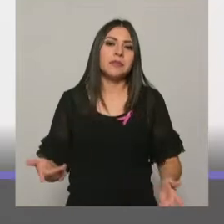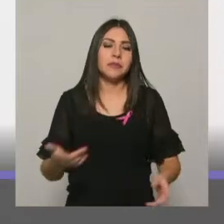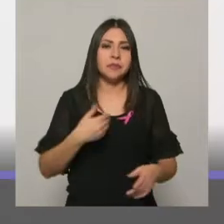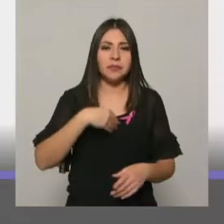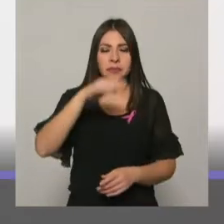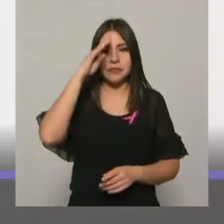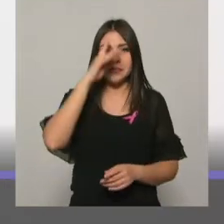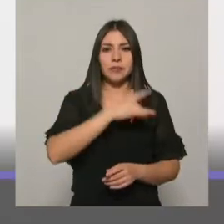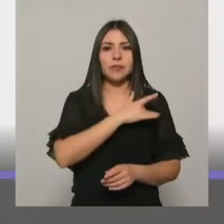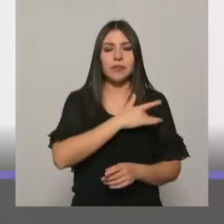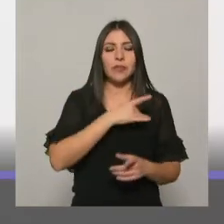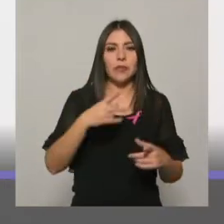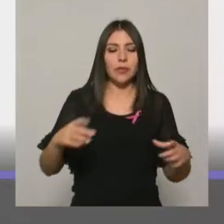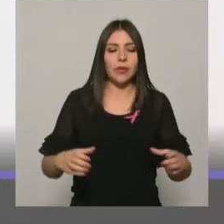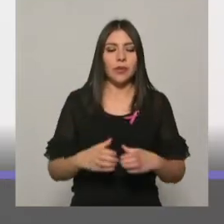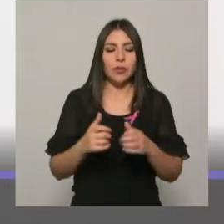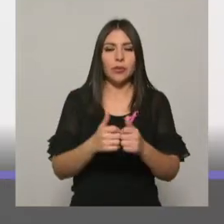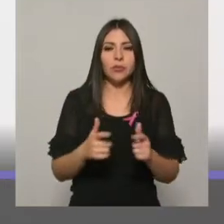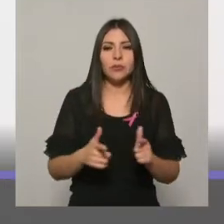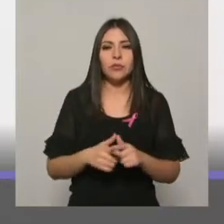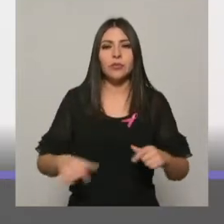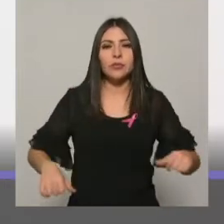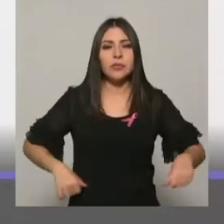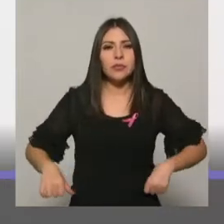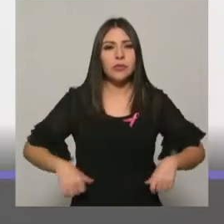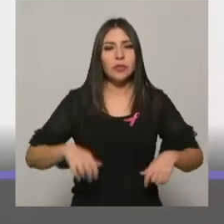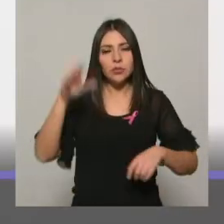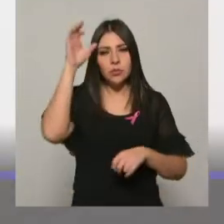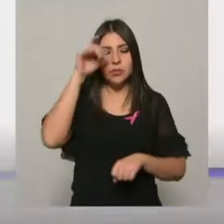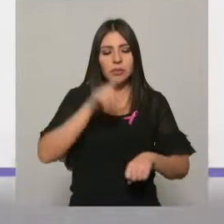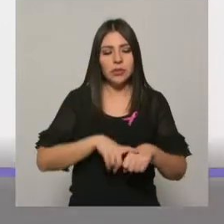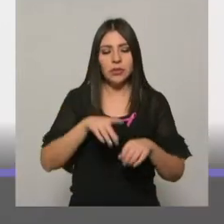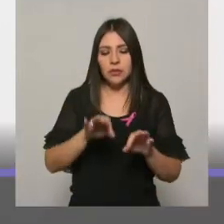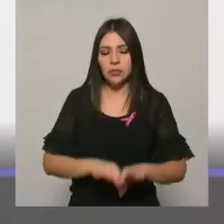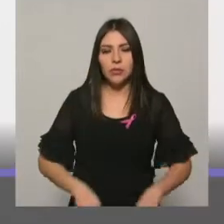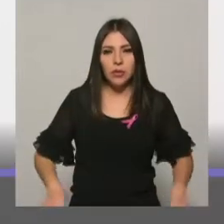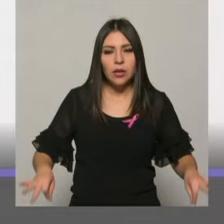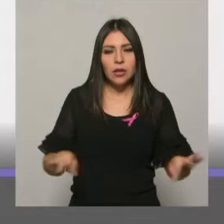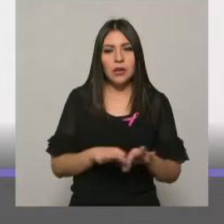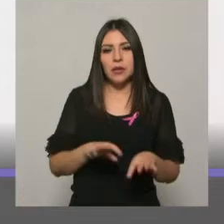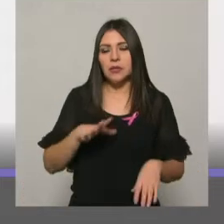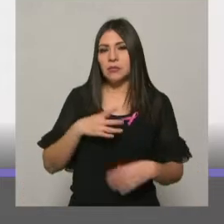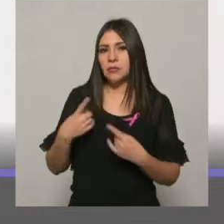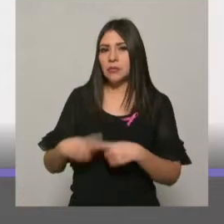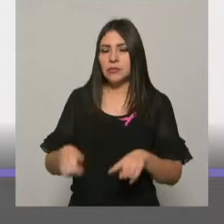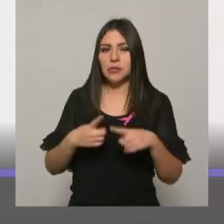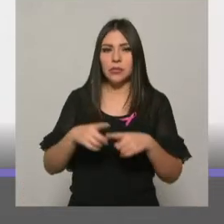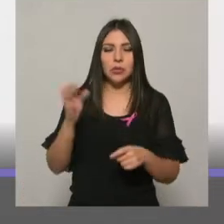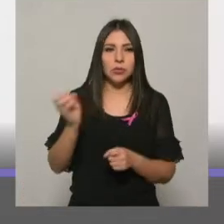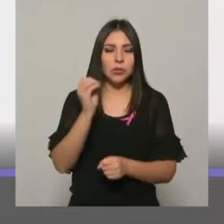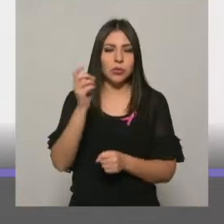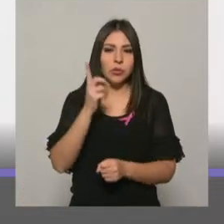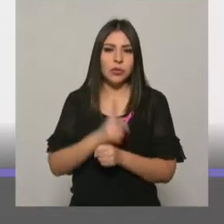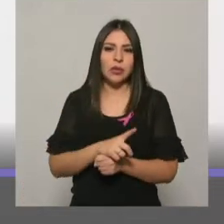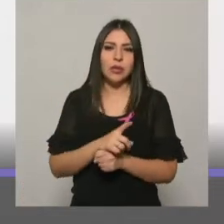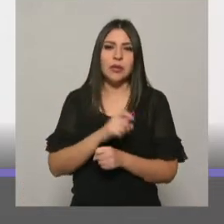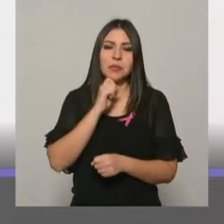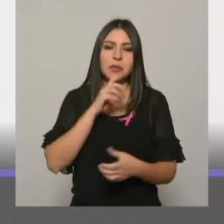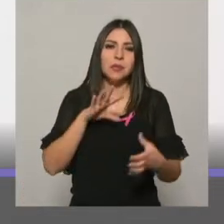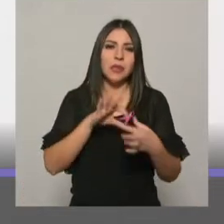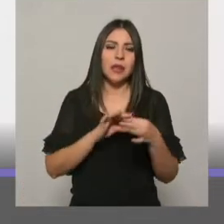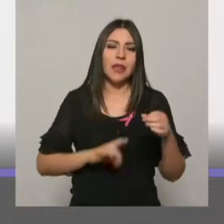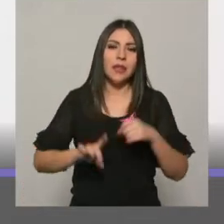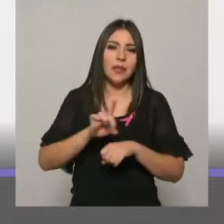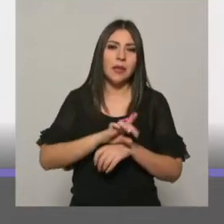con mucha empuje, con mucha garra, con mucha oportunidad en relación a Día de Muertos. La